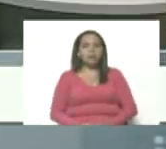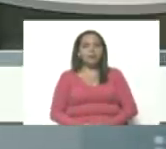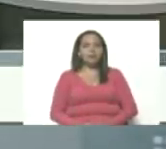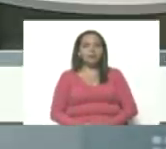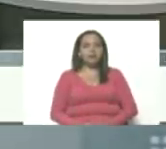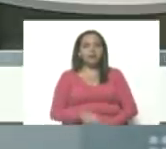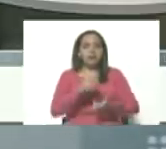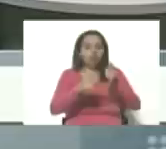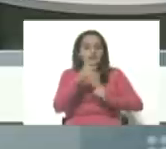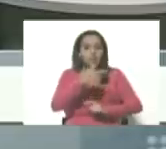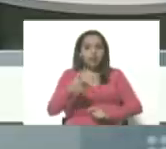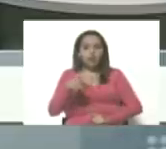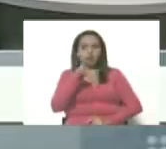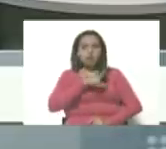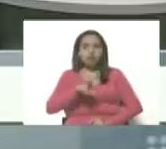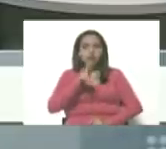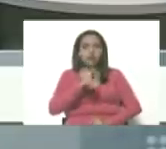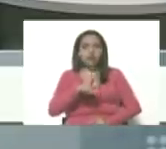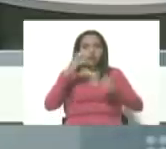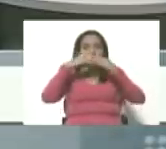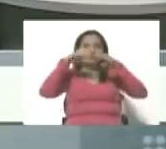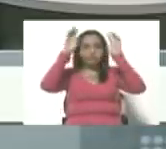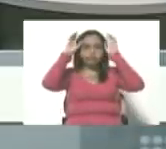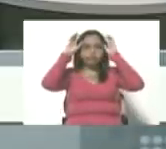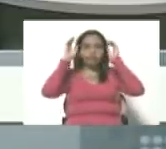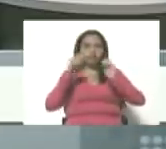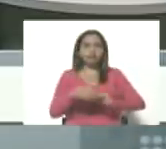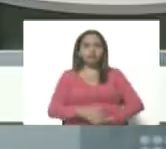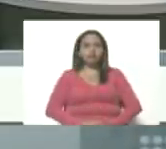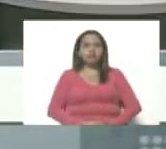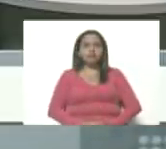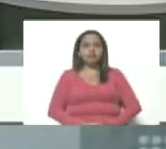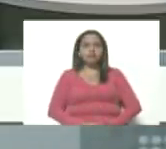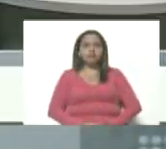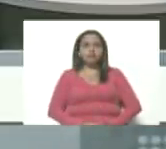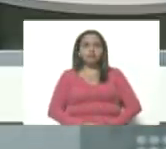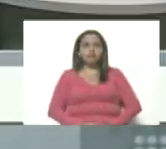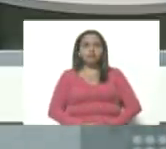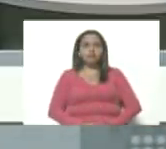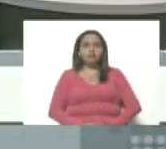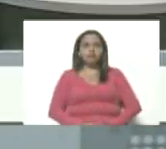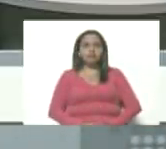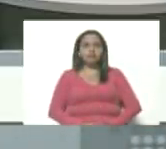Alguna gente que utiliza el tapaboca aquí.